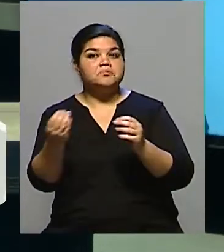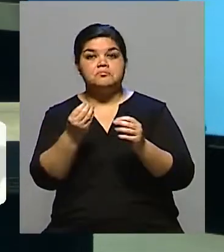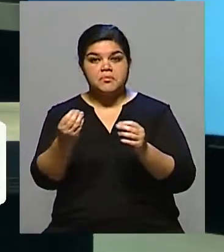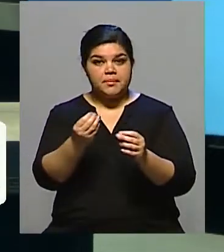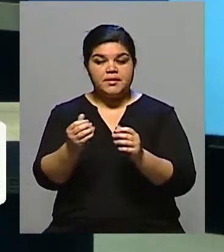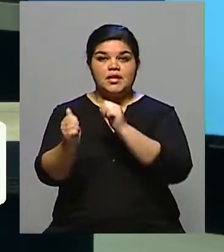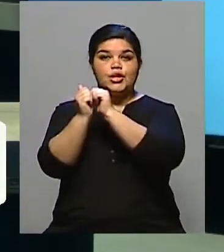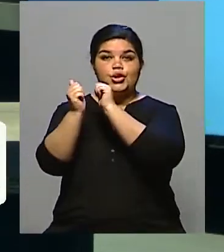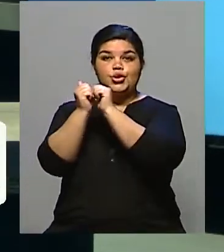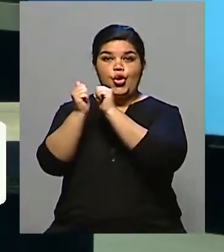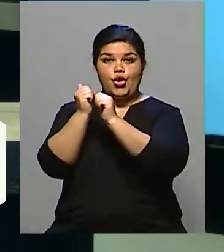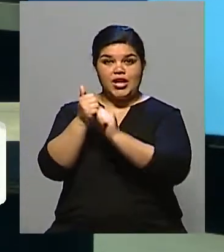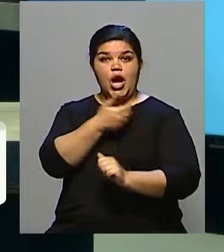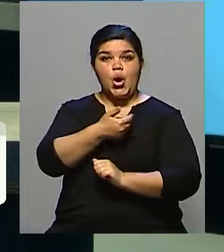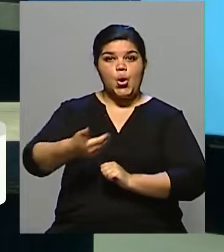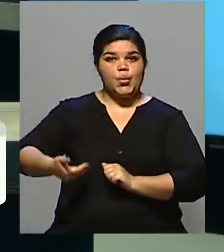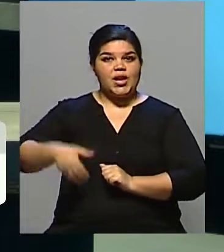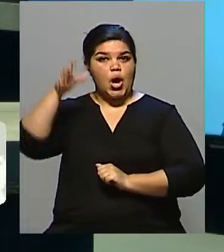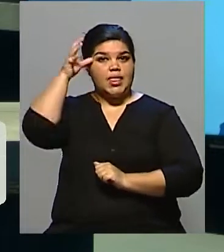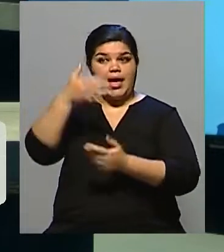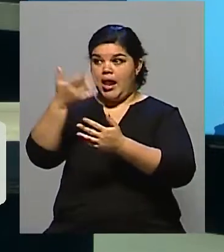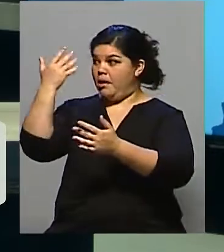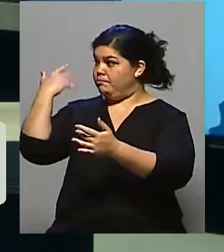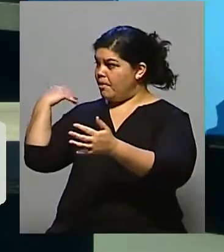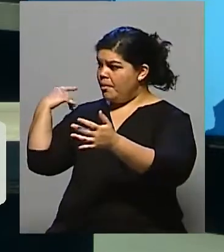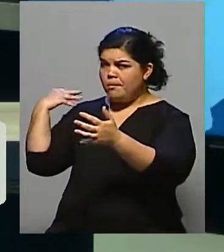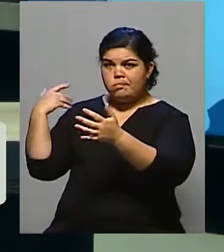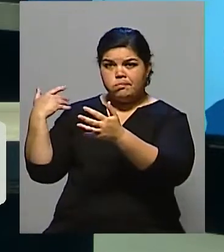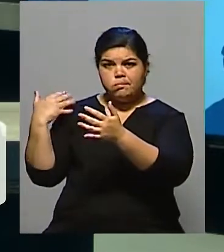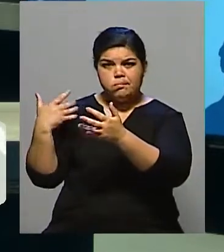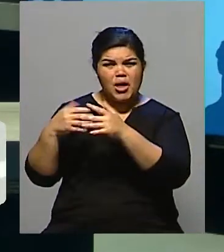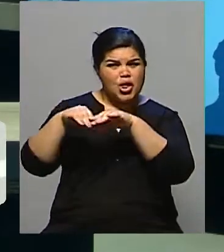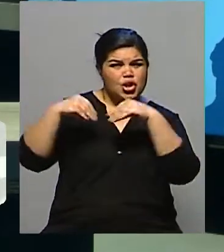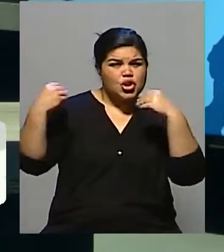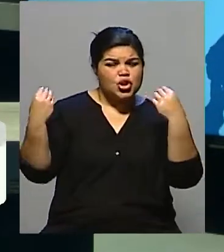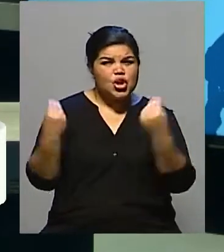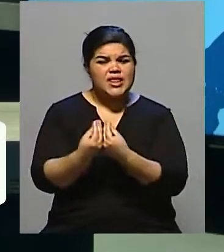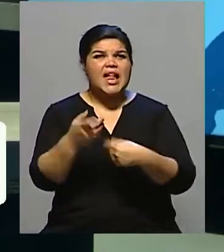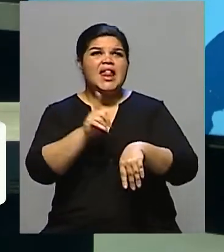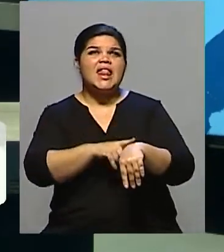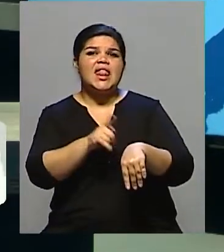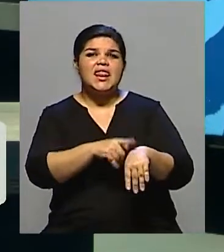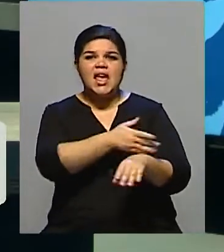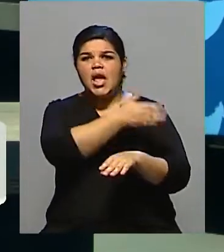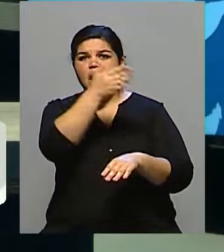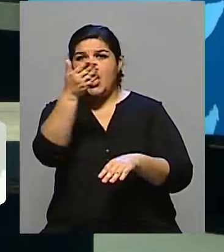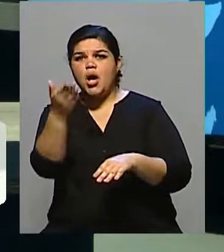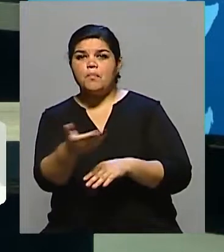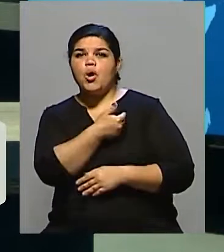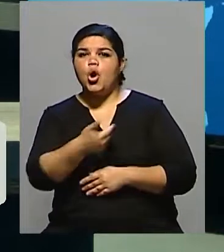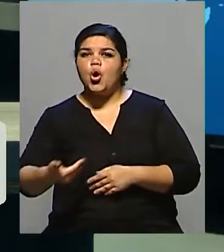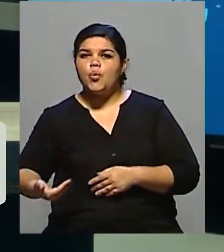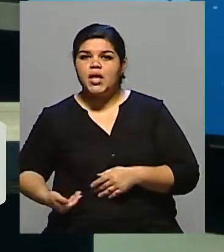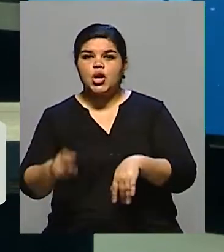la historia de los gobiernos de Italia, el promedio, lo vamos a decir enseguida, de duración de quienes gobiernan es